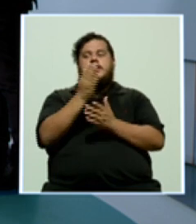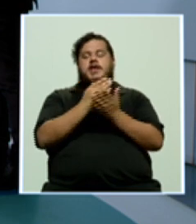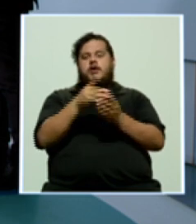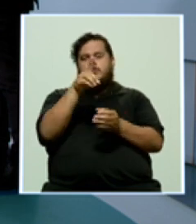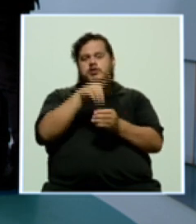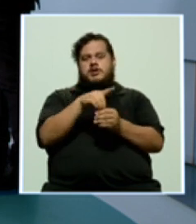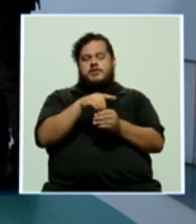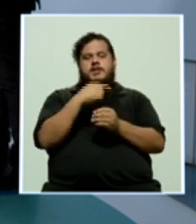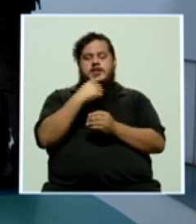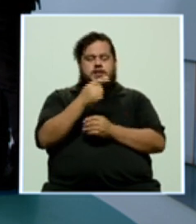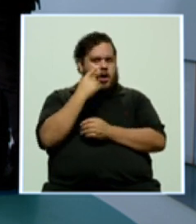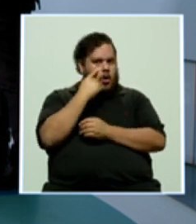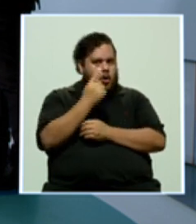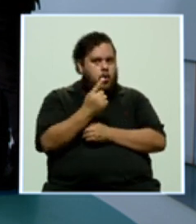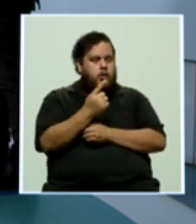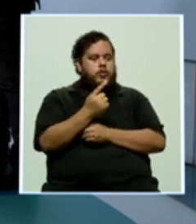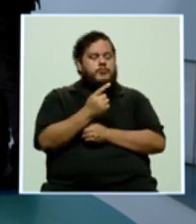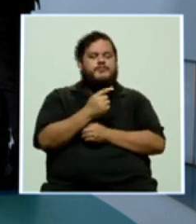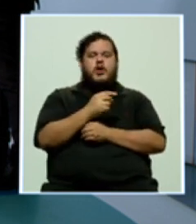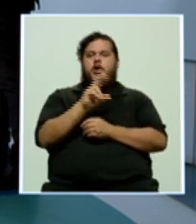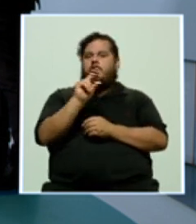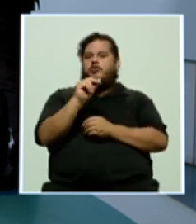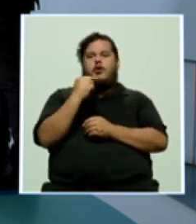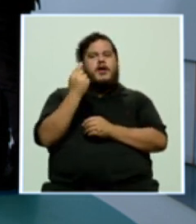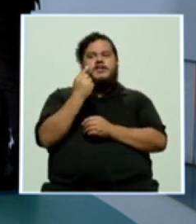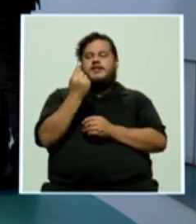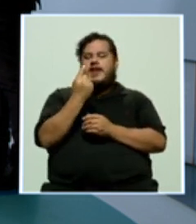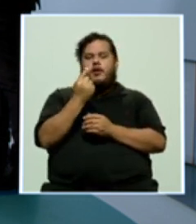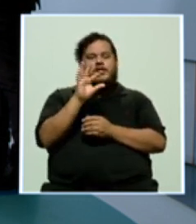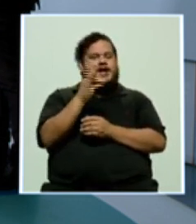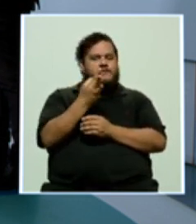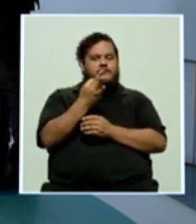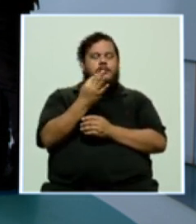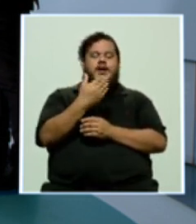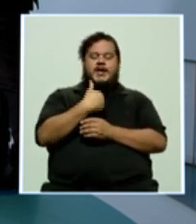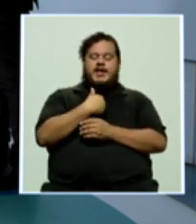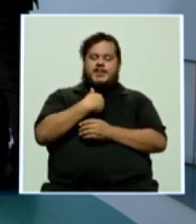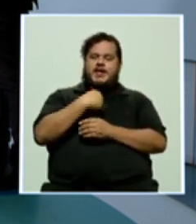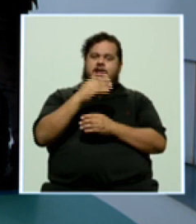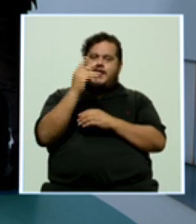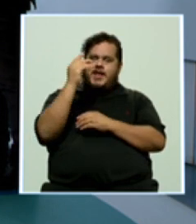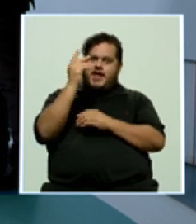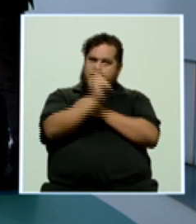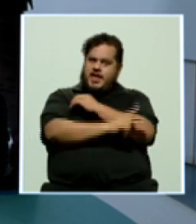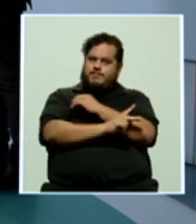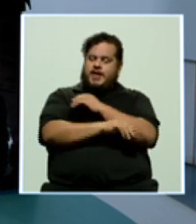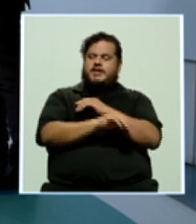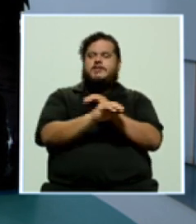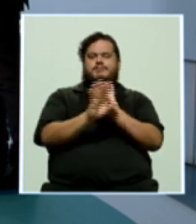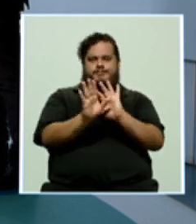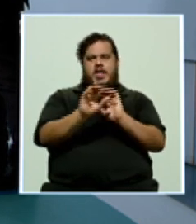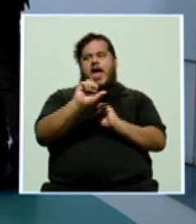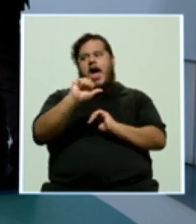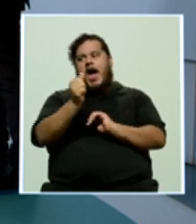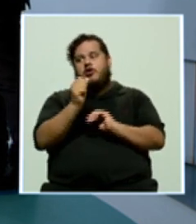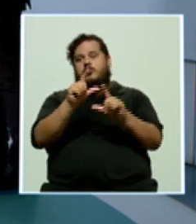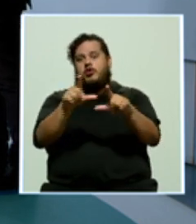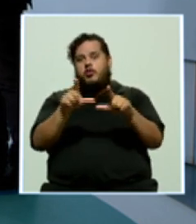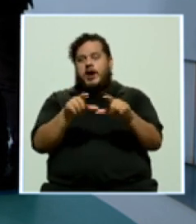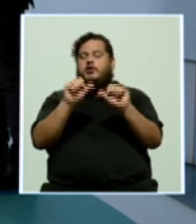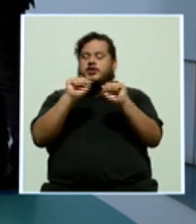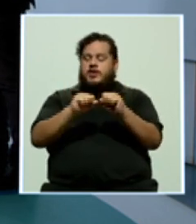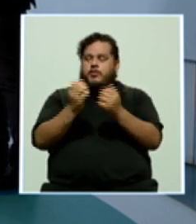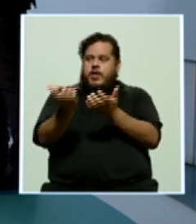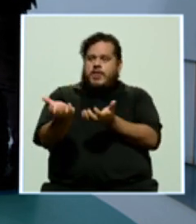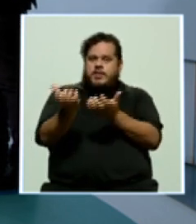diputados dicen: ojo, no es la única alcancía que hay en la casa, hay otros lugares de donde se pueden